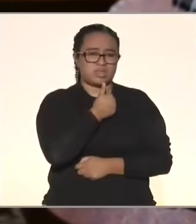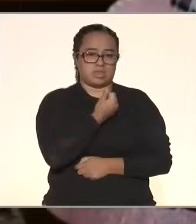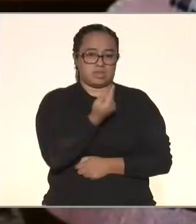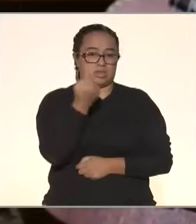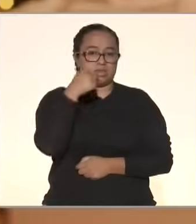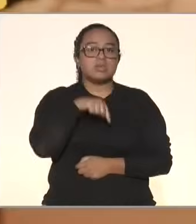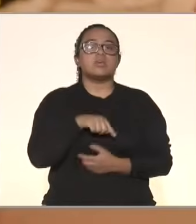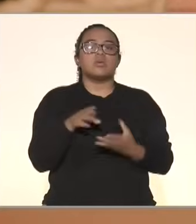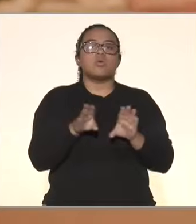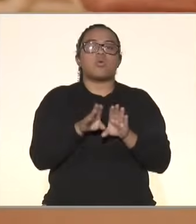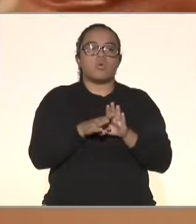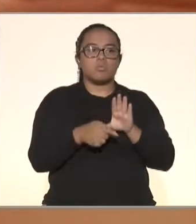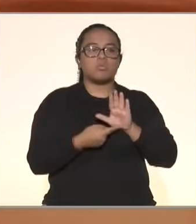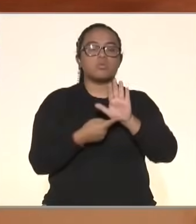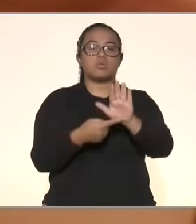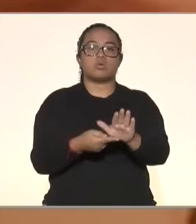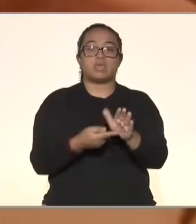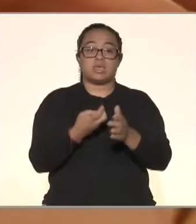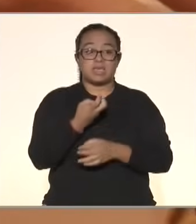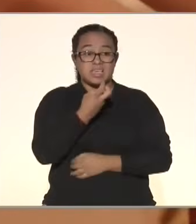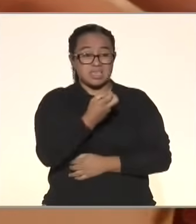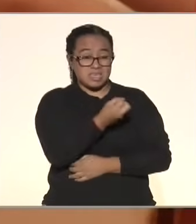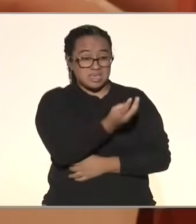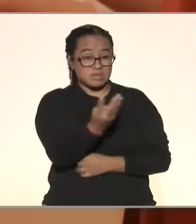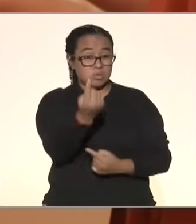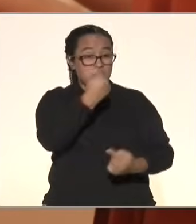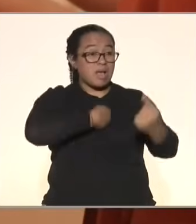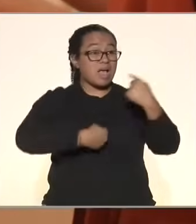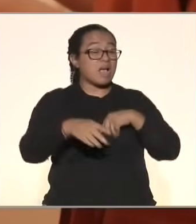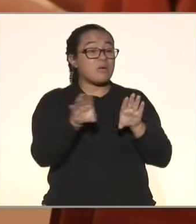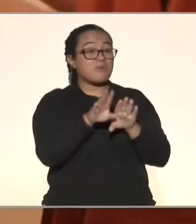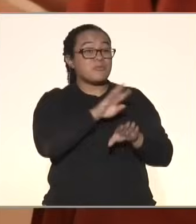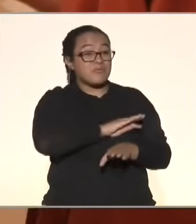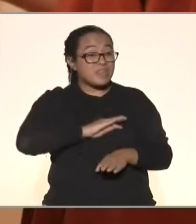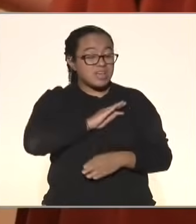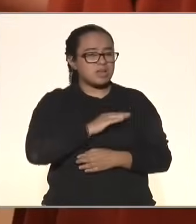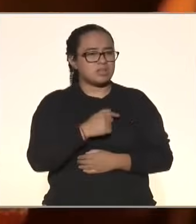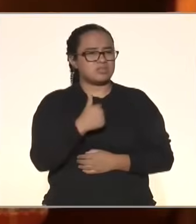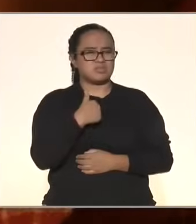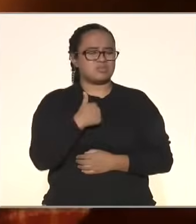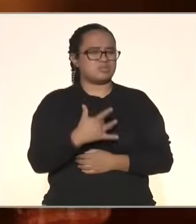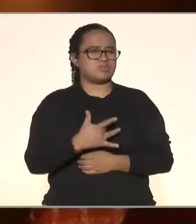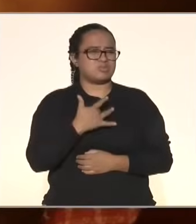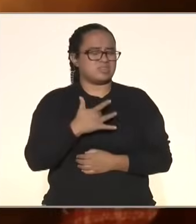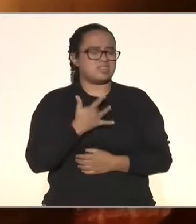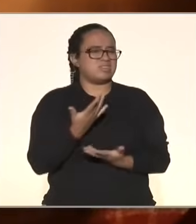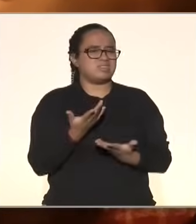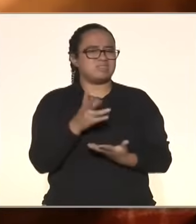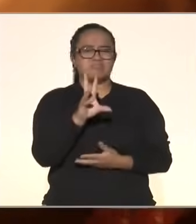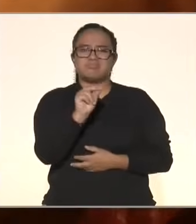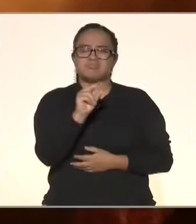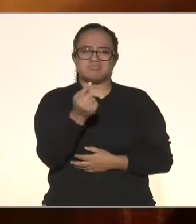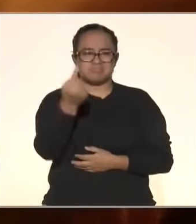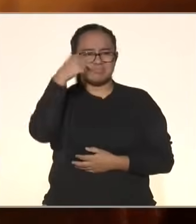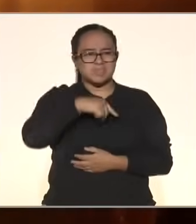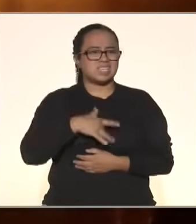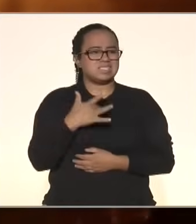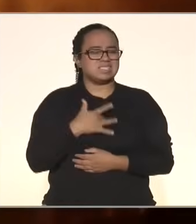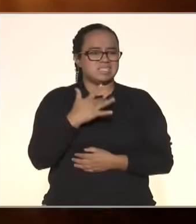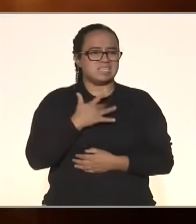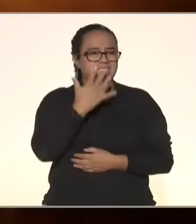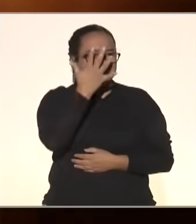sentimos? ¿Y cómo podemos sobrevivir a ese bombardeo que exige estar feliz si estamos pasando por un